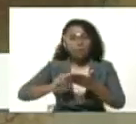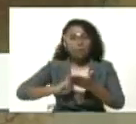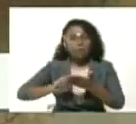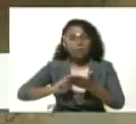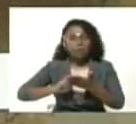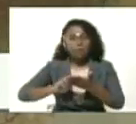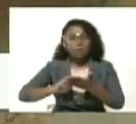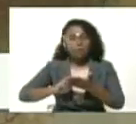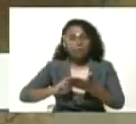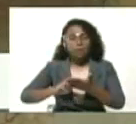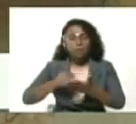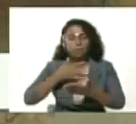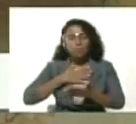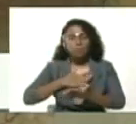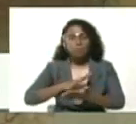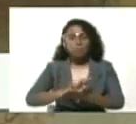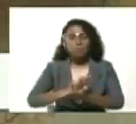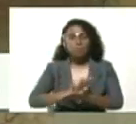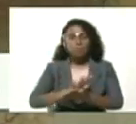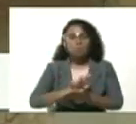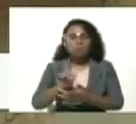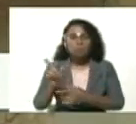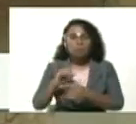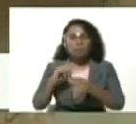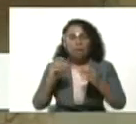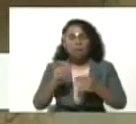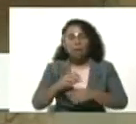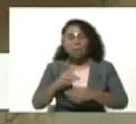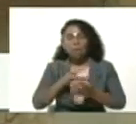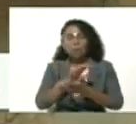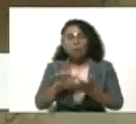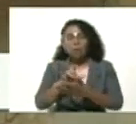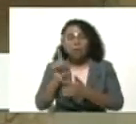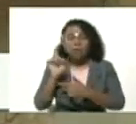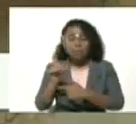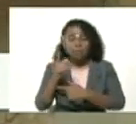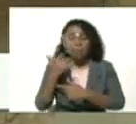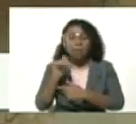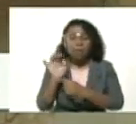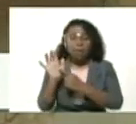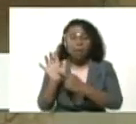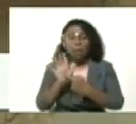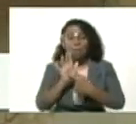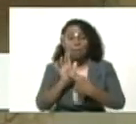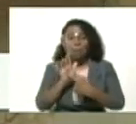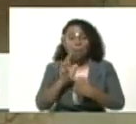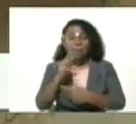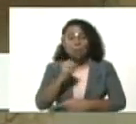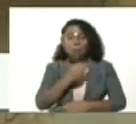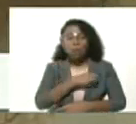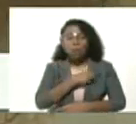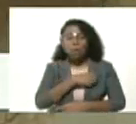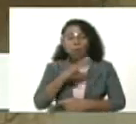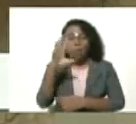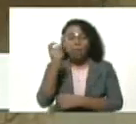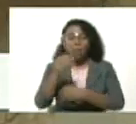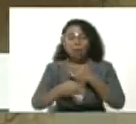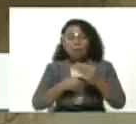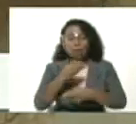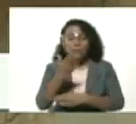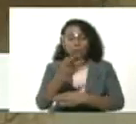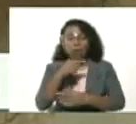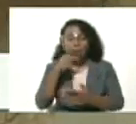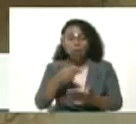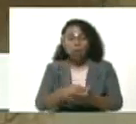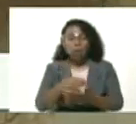con resiliencia de esta tragedia. Y también nos sirve de ejemplo moralizante lo que logramos hacer, como usted lo